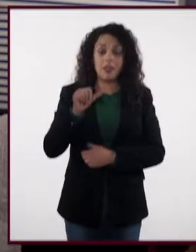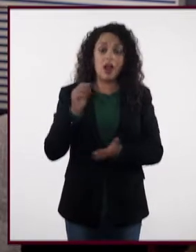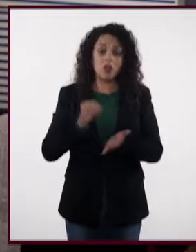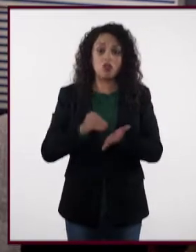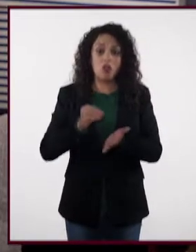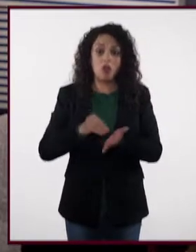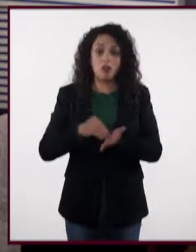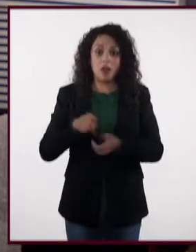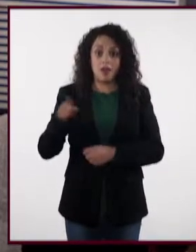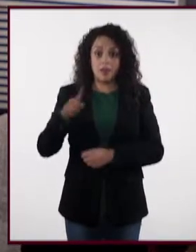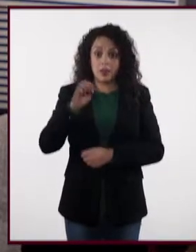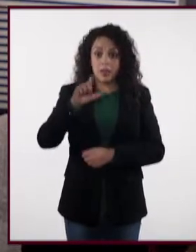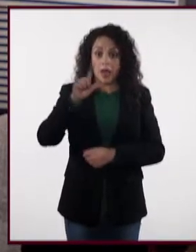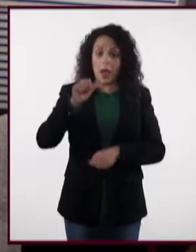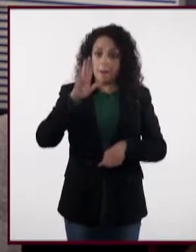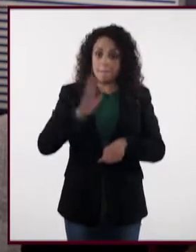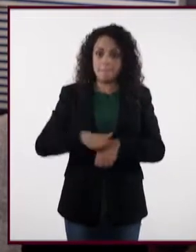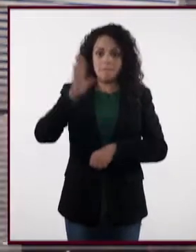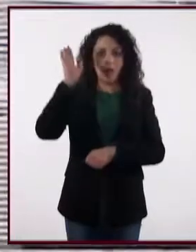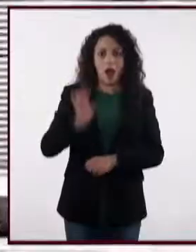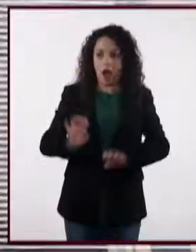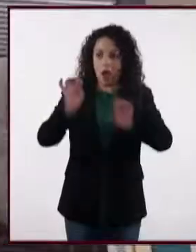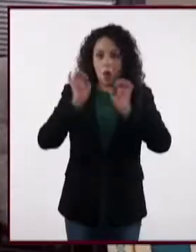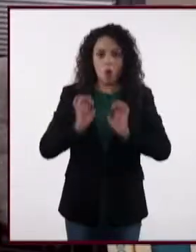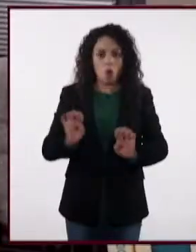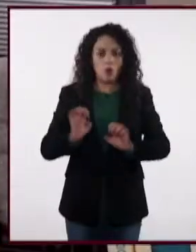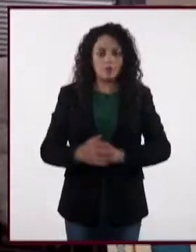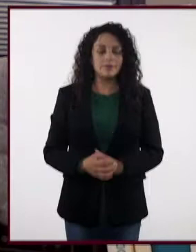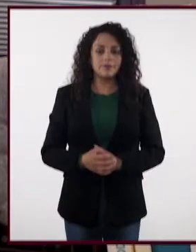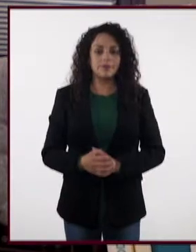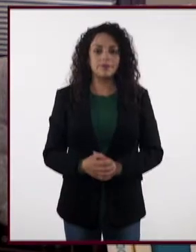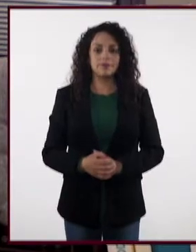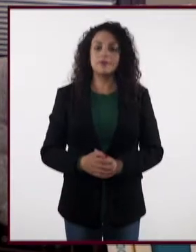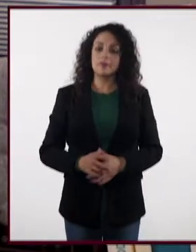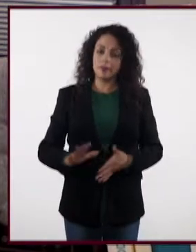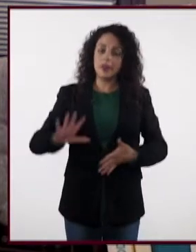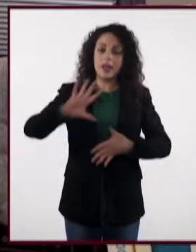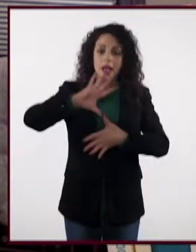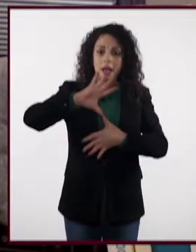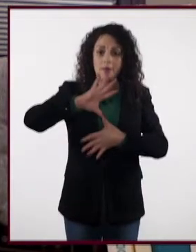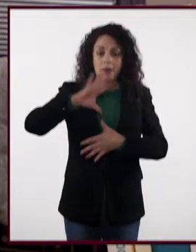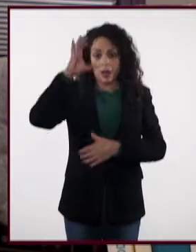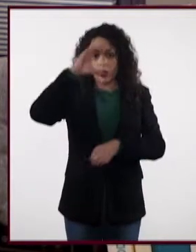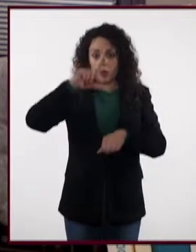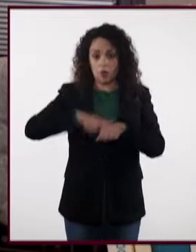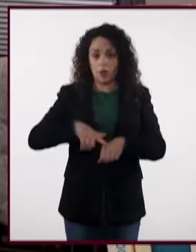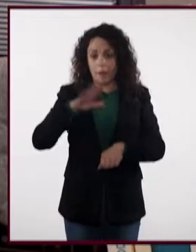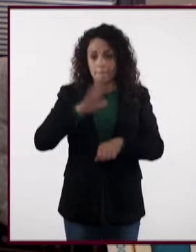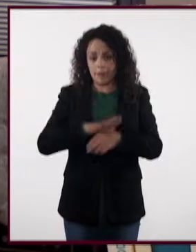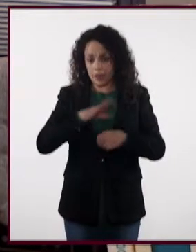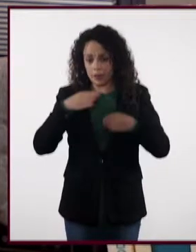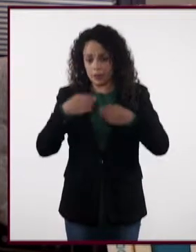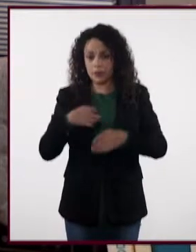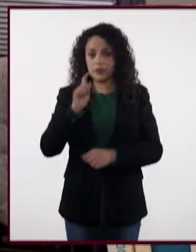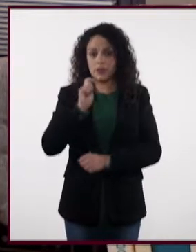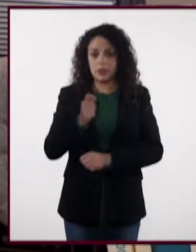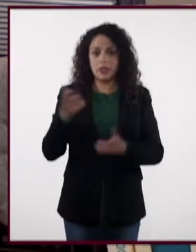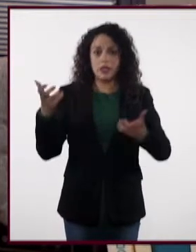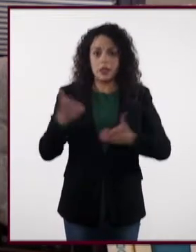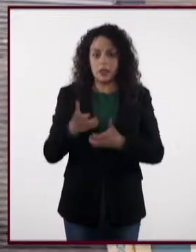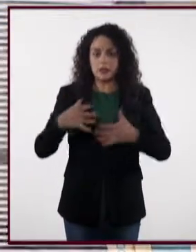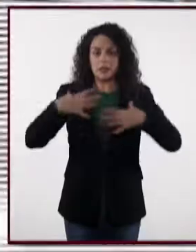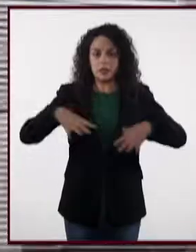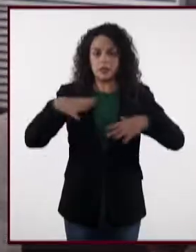uno de los textiles más sofisticados. En América, la cultura más dedicada a sus textiles fue la quechua o